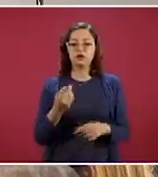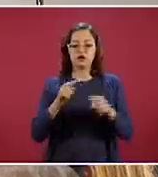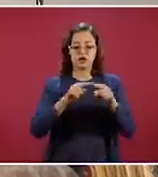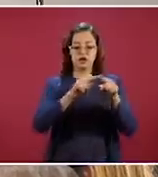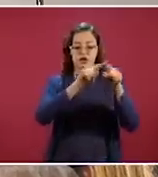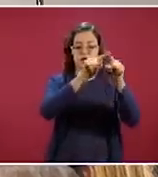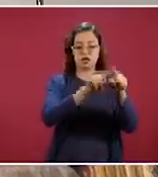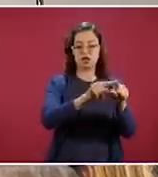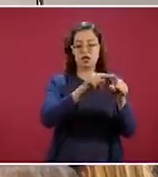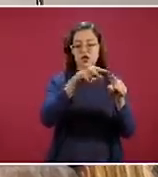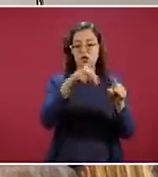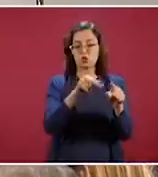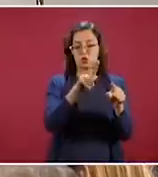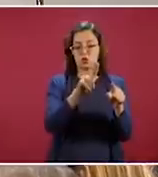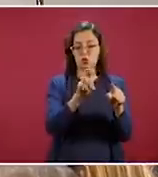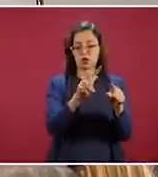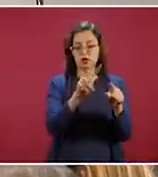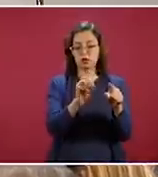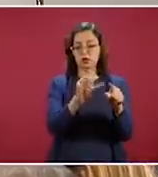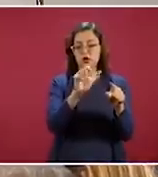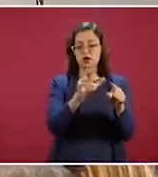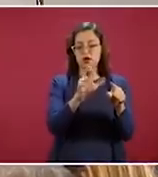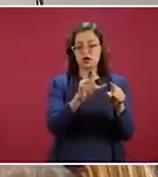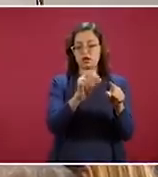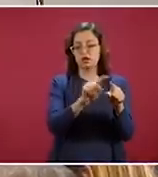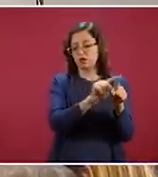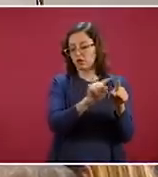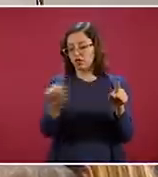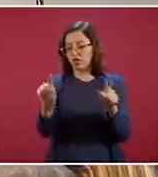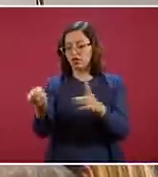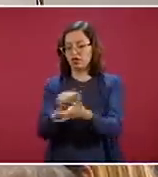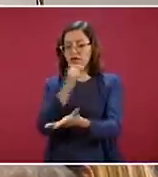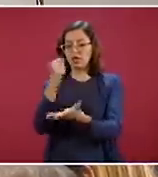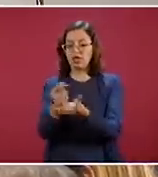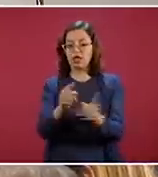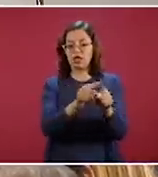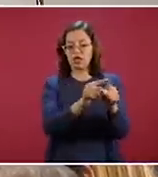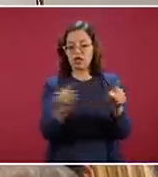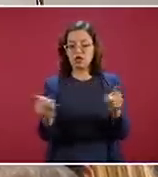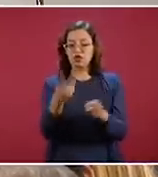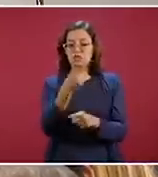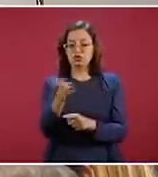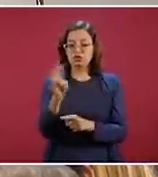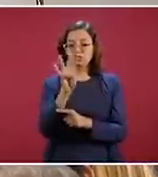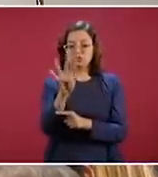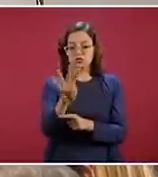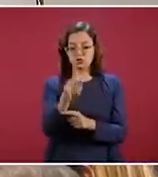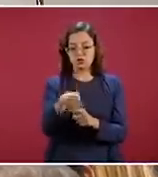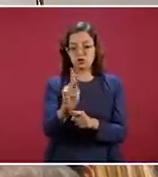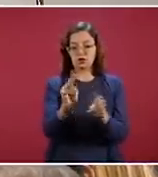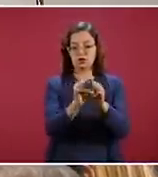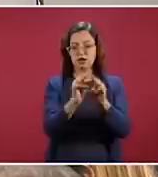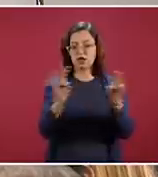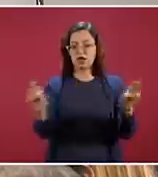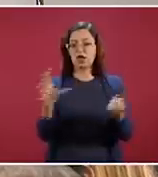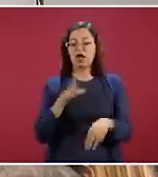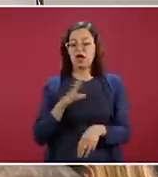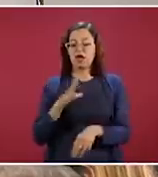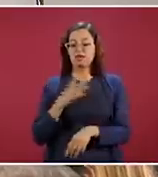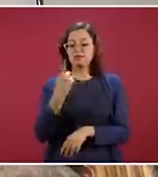a Tamaulipas. Aquí serían 219 kilómetros. Aquí tenemos